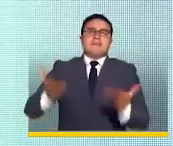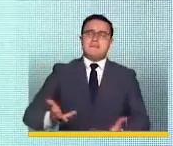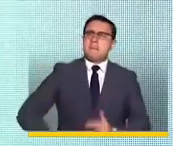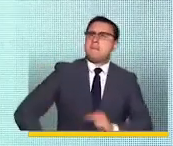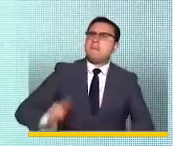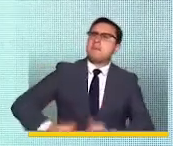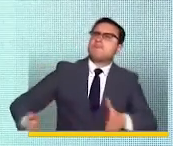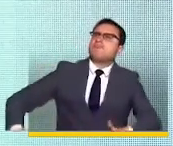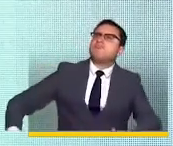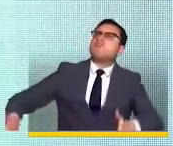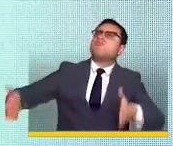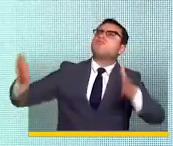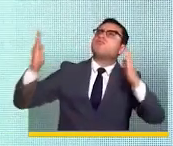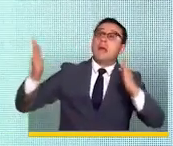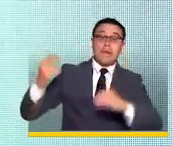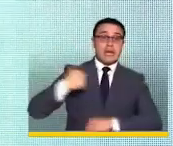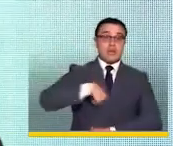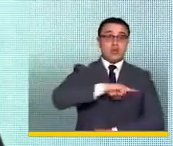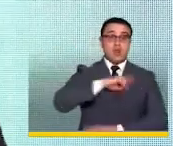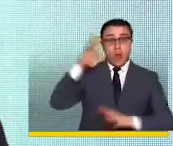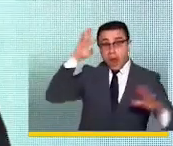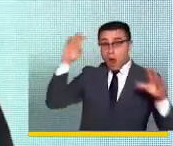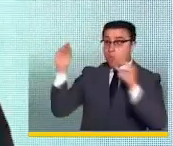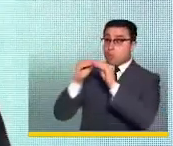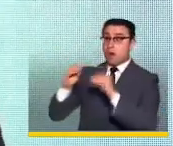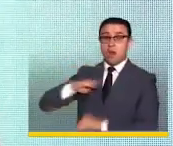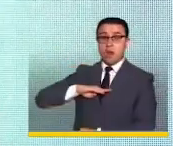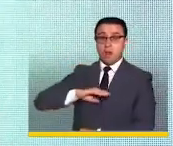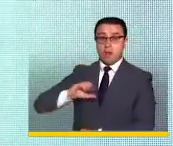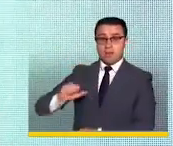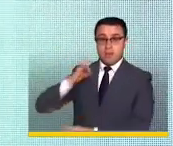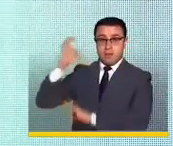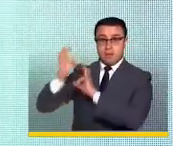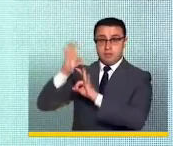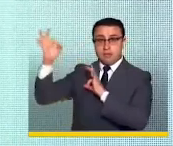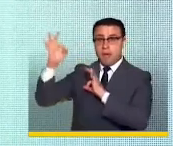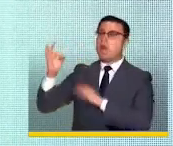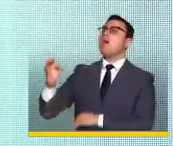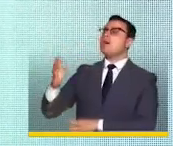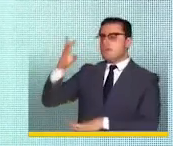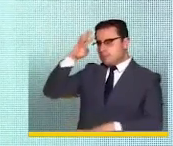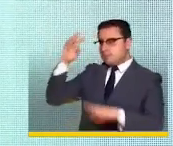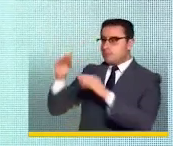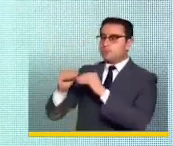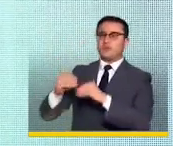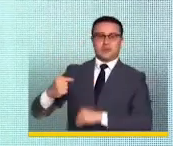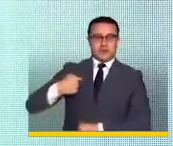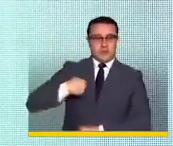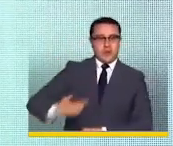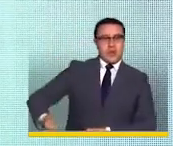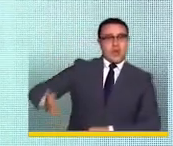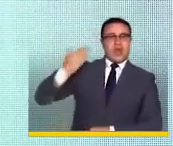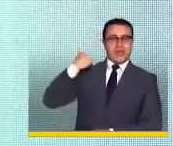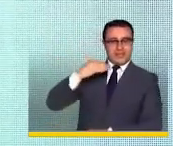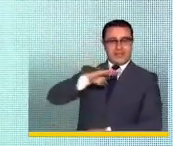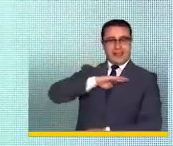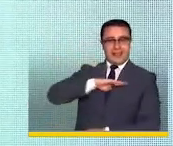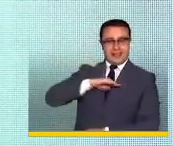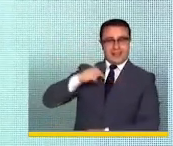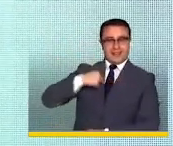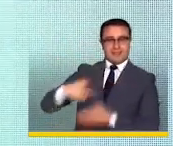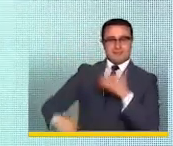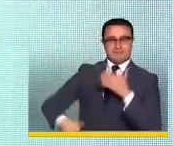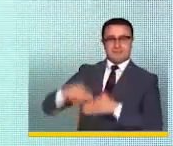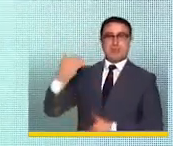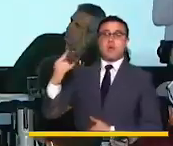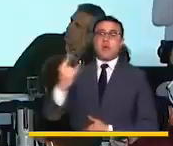Nosotros hemos acordado con la alcaldesa que un proyecto que inicié como alcalde, que